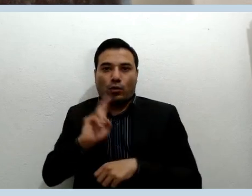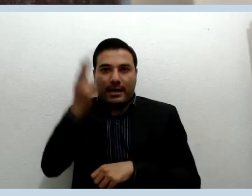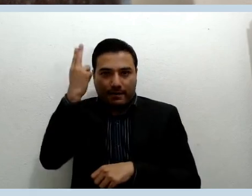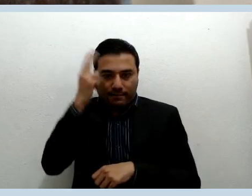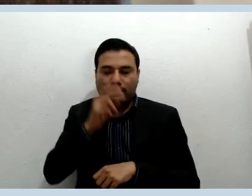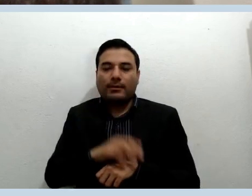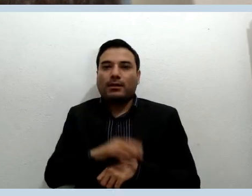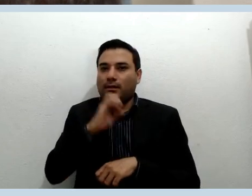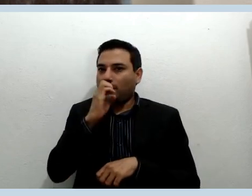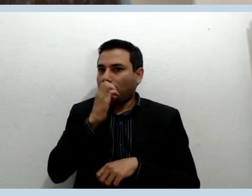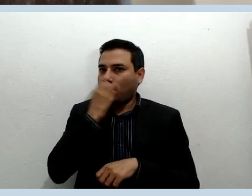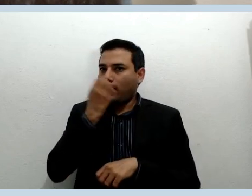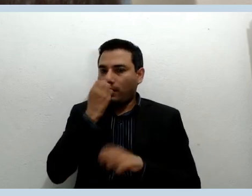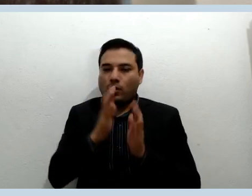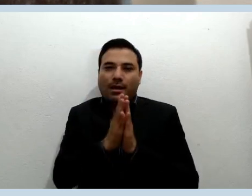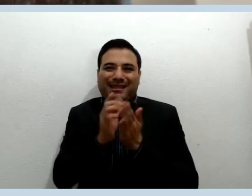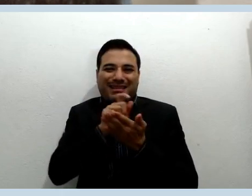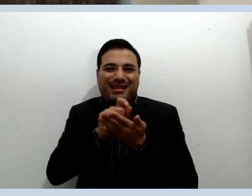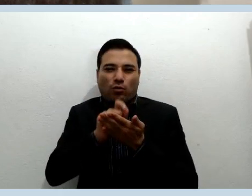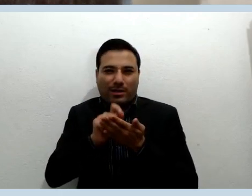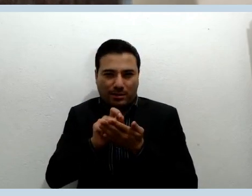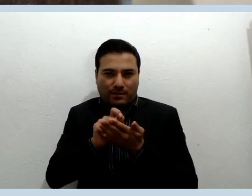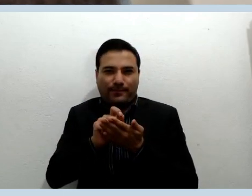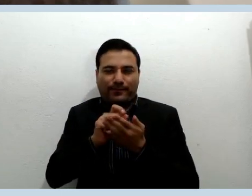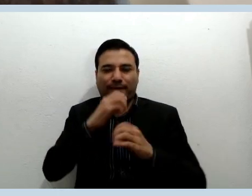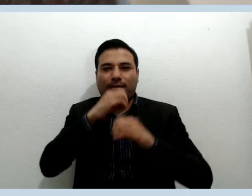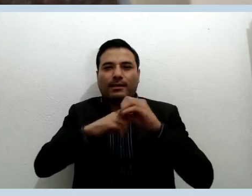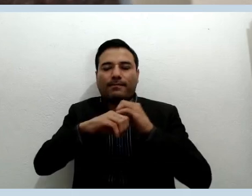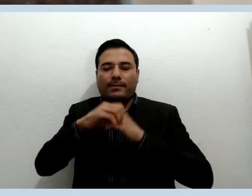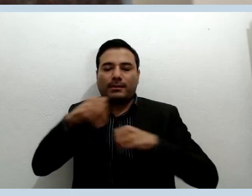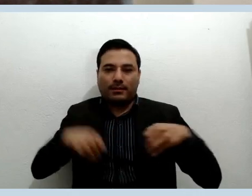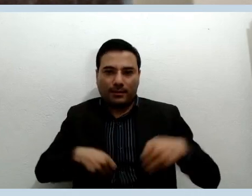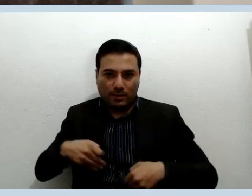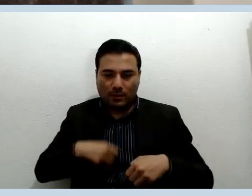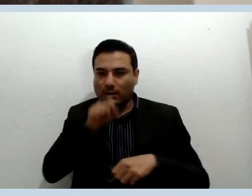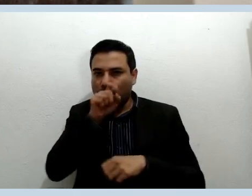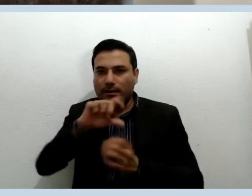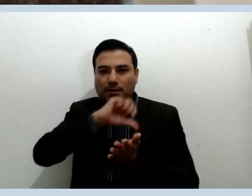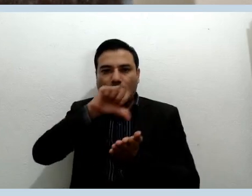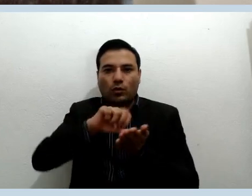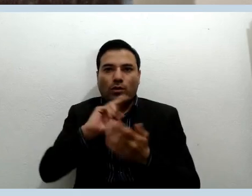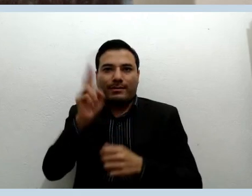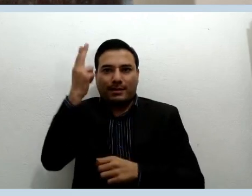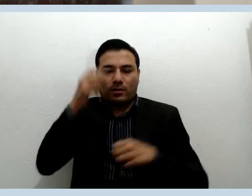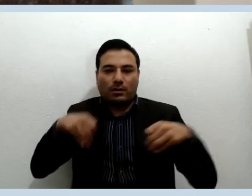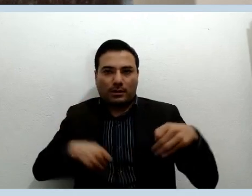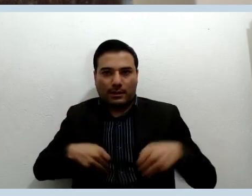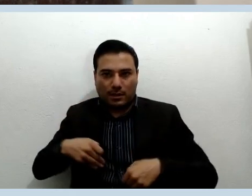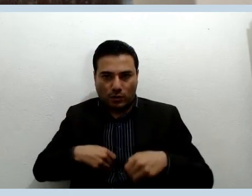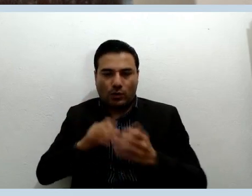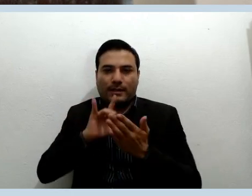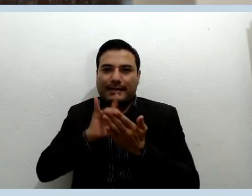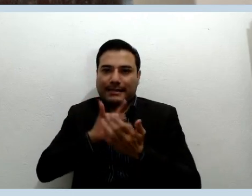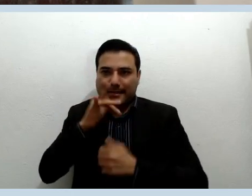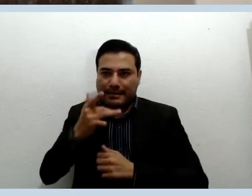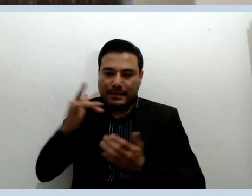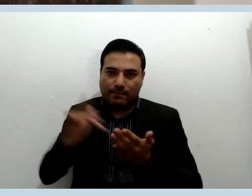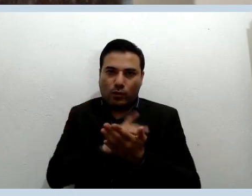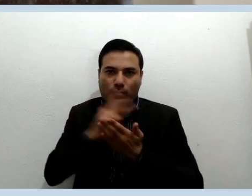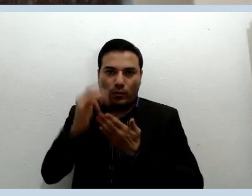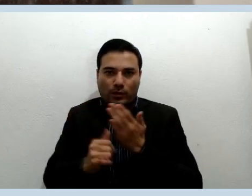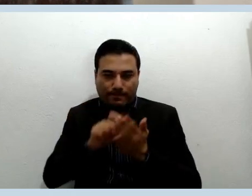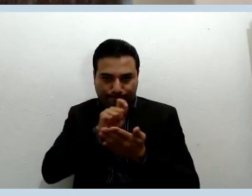colegio de literatura dramática y teatro y al Centro Universitario de teatro por su apoyo Pues el proyecto de